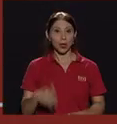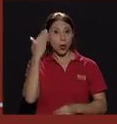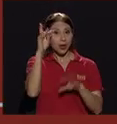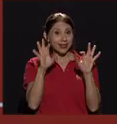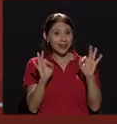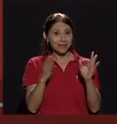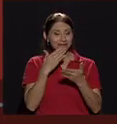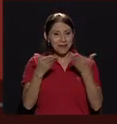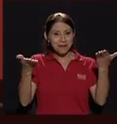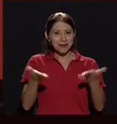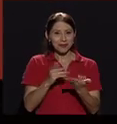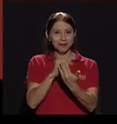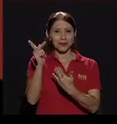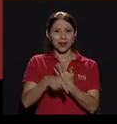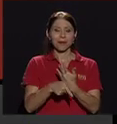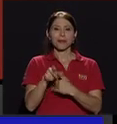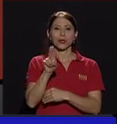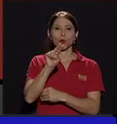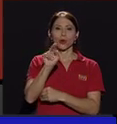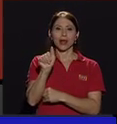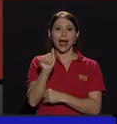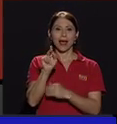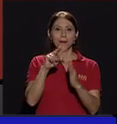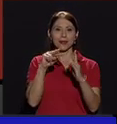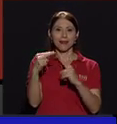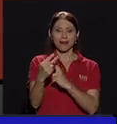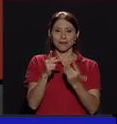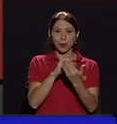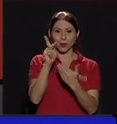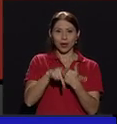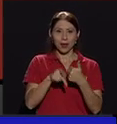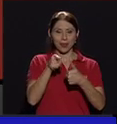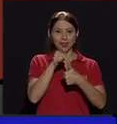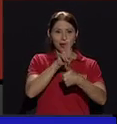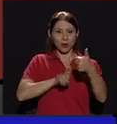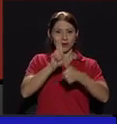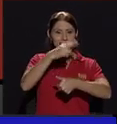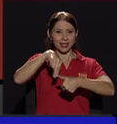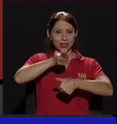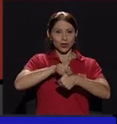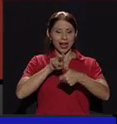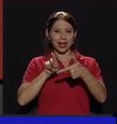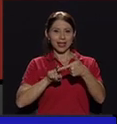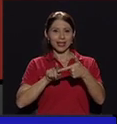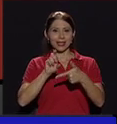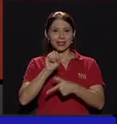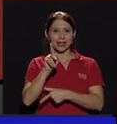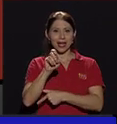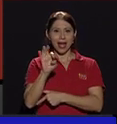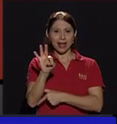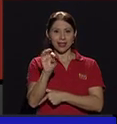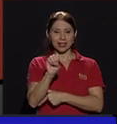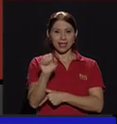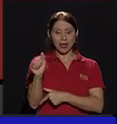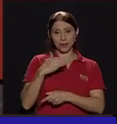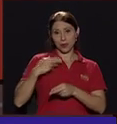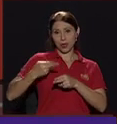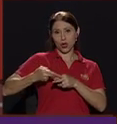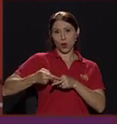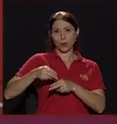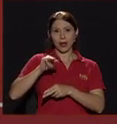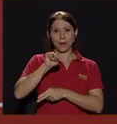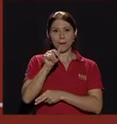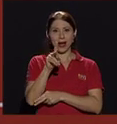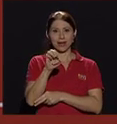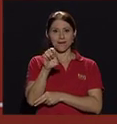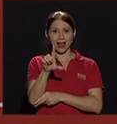Hola, ¿qué tal? Bienvenidos a una edición más de Una Mirada, el programa de la Universidad Nacional y del CINART S.A. Mi nombre es